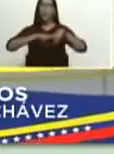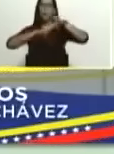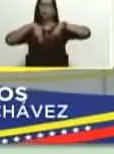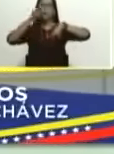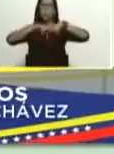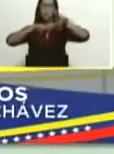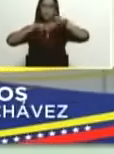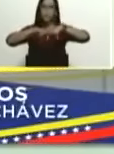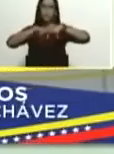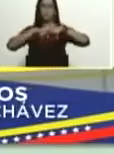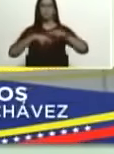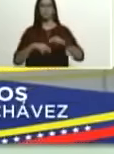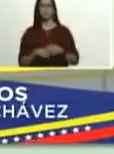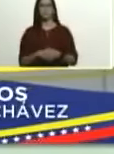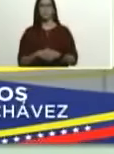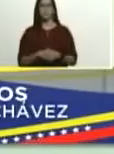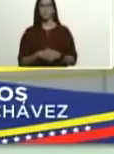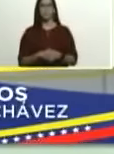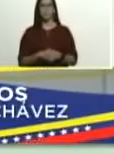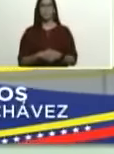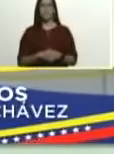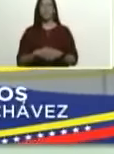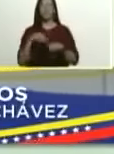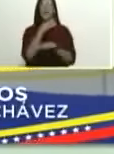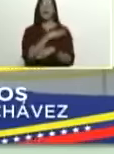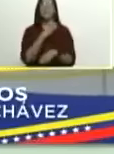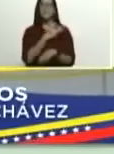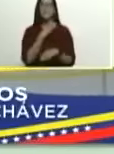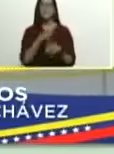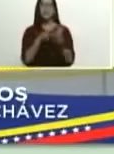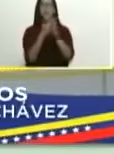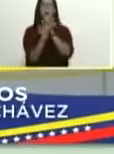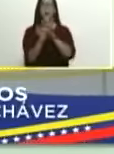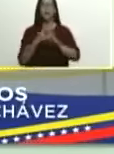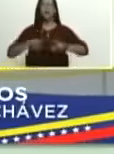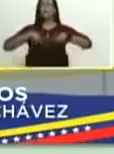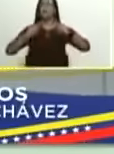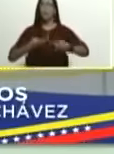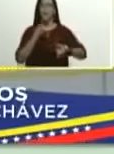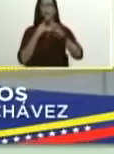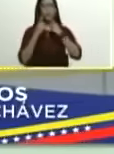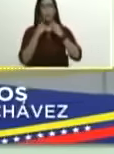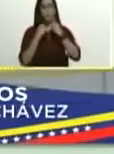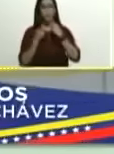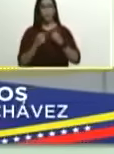¡Autoconstrucción! La gran misión Barrio Nuevo, Barrio Tricolor.